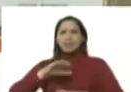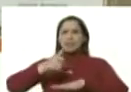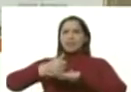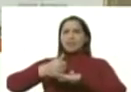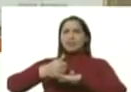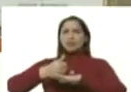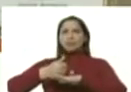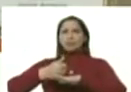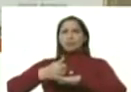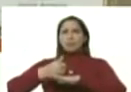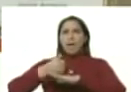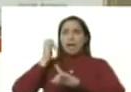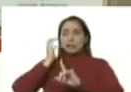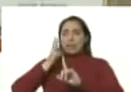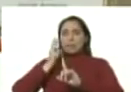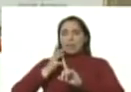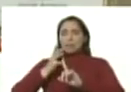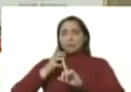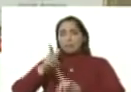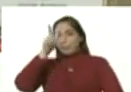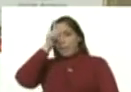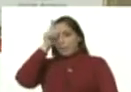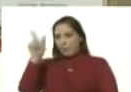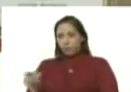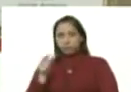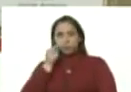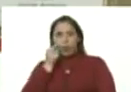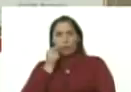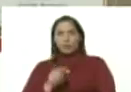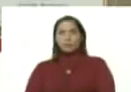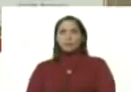alemán, un delegado alemán, tuvo